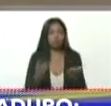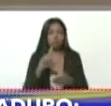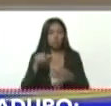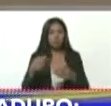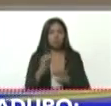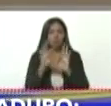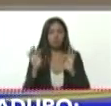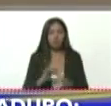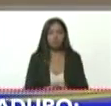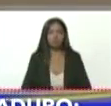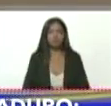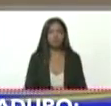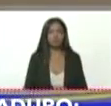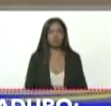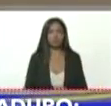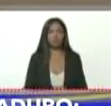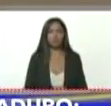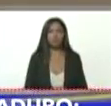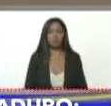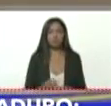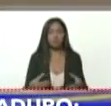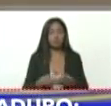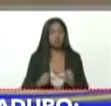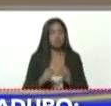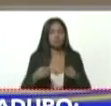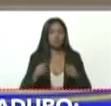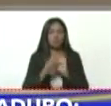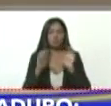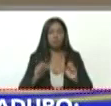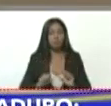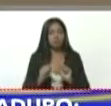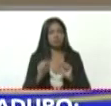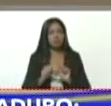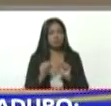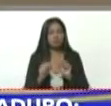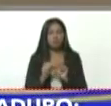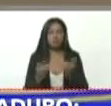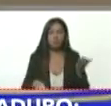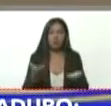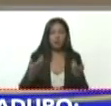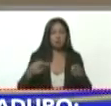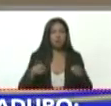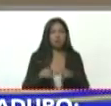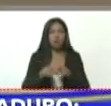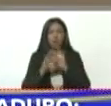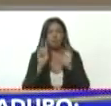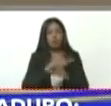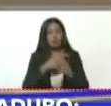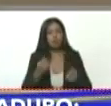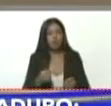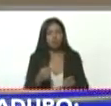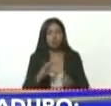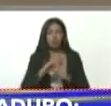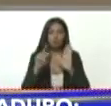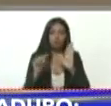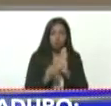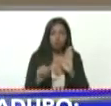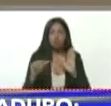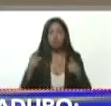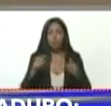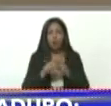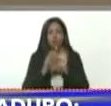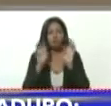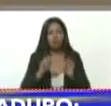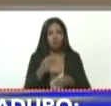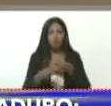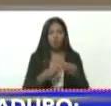materias. Oído. Las partes continuarán avanzando en acuerdos sobre el balance y el equilibrio entre los poderes constituidos y constituyentes,